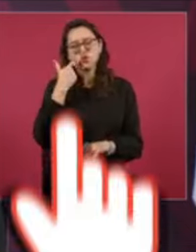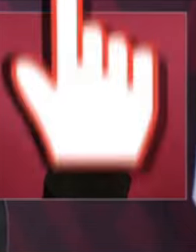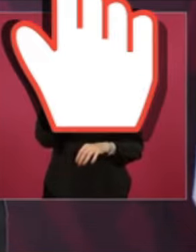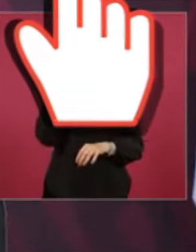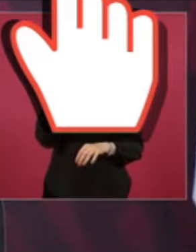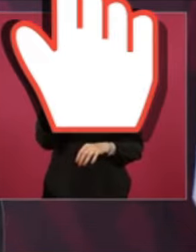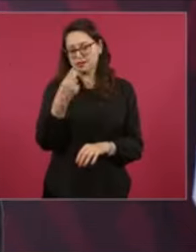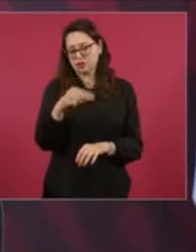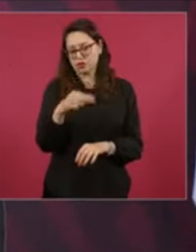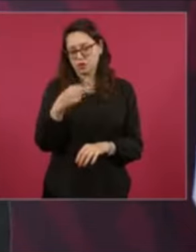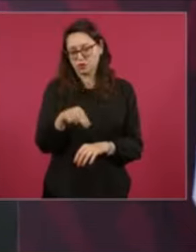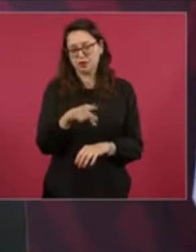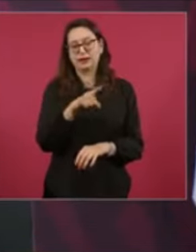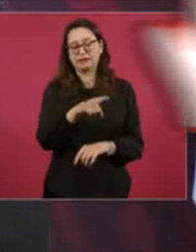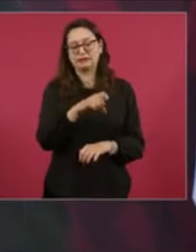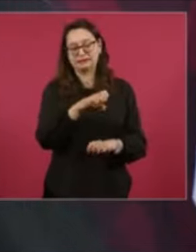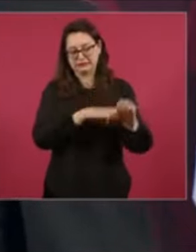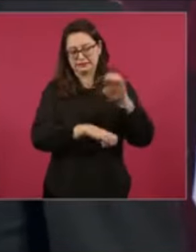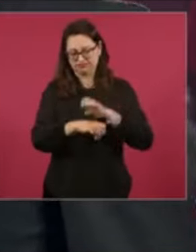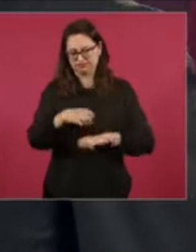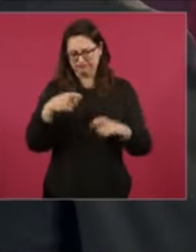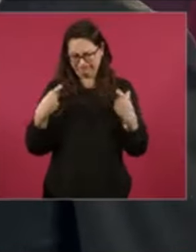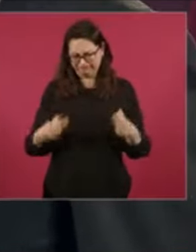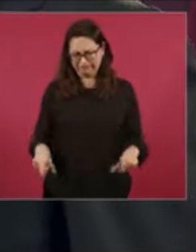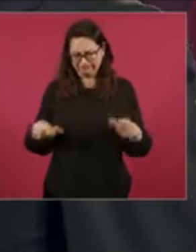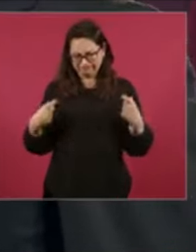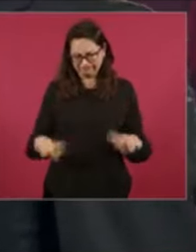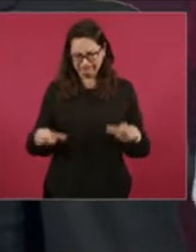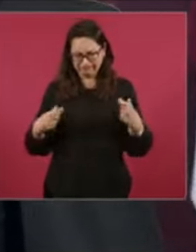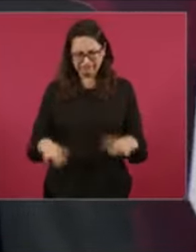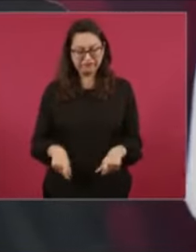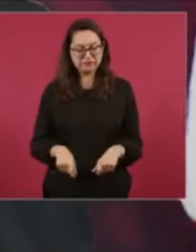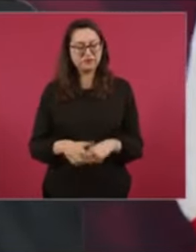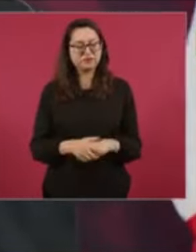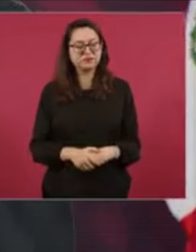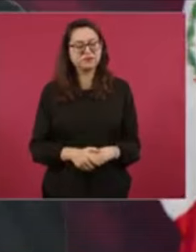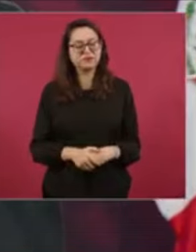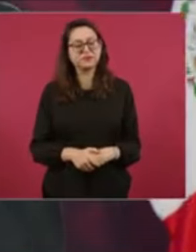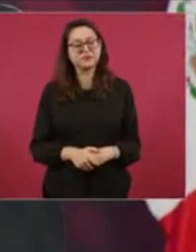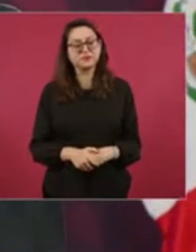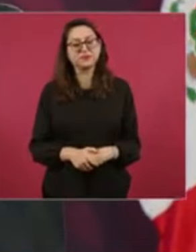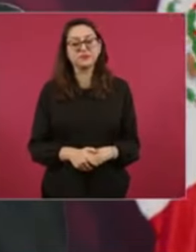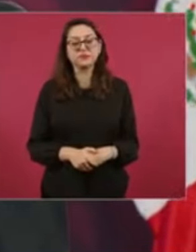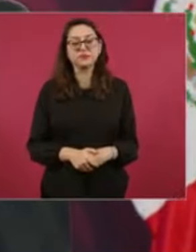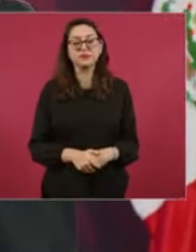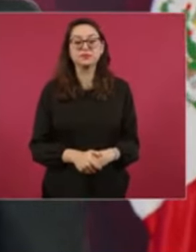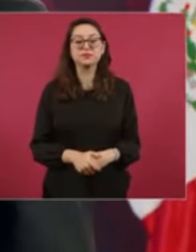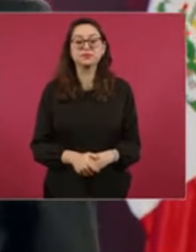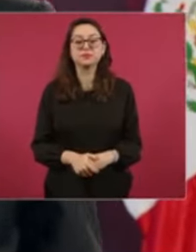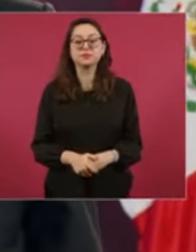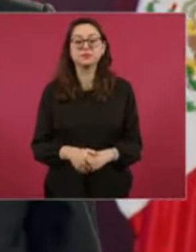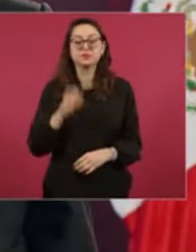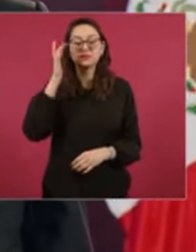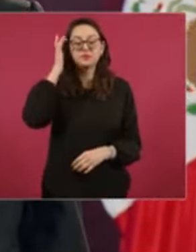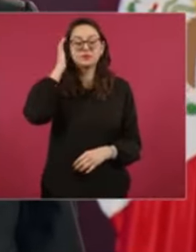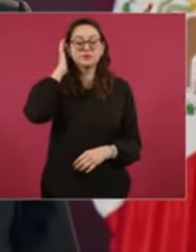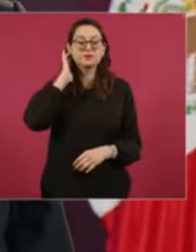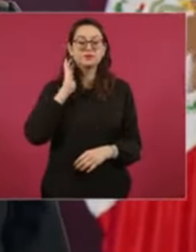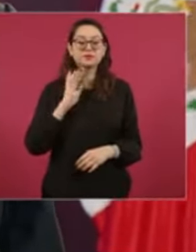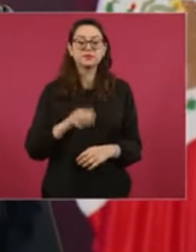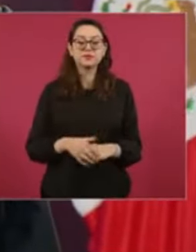buenas noticias. Se busca mejorar la economía, se busca mejorar que la pensión bienestar después